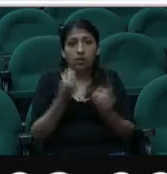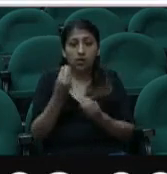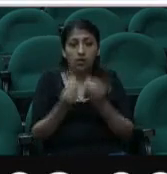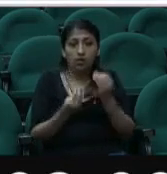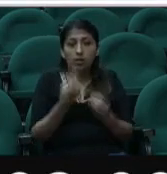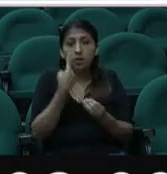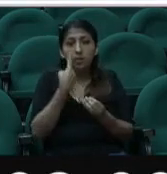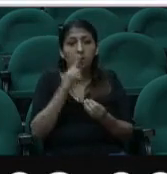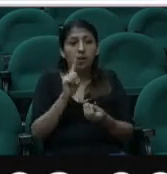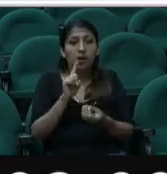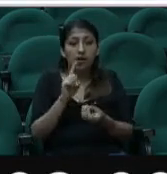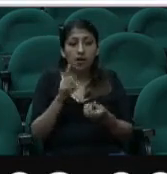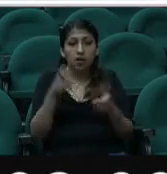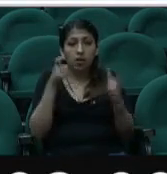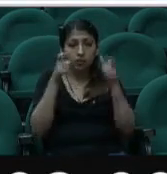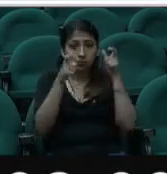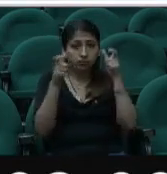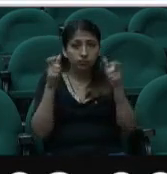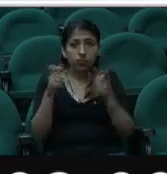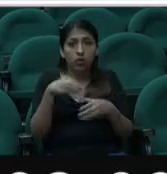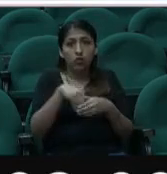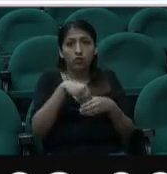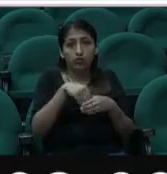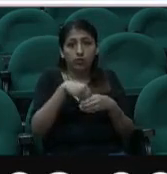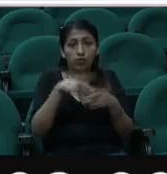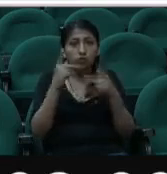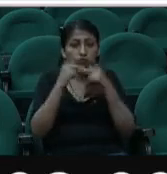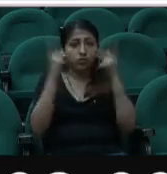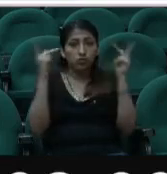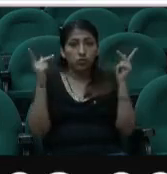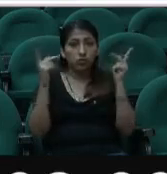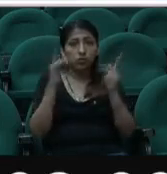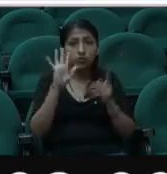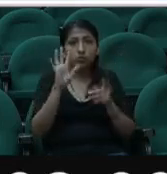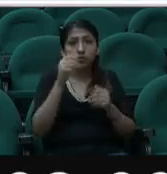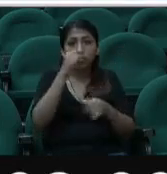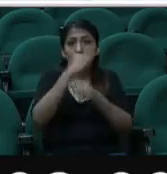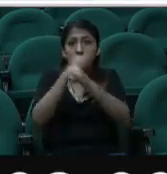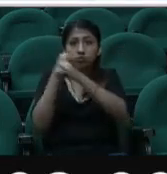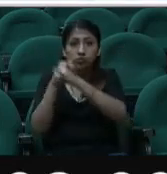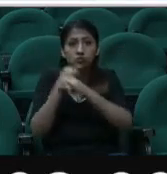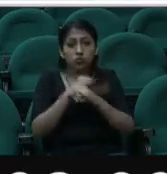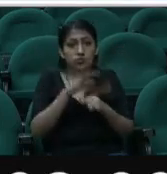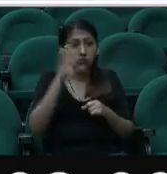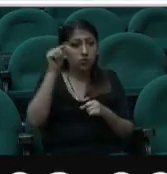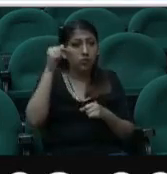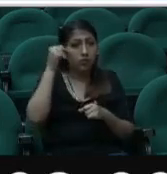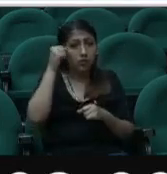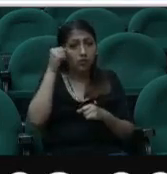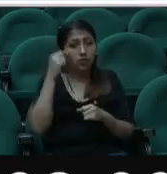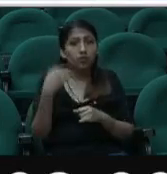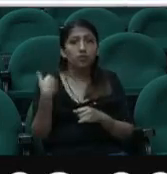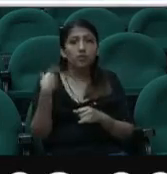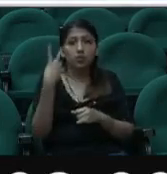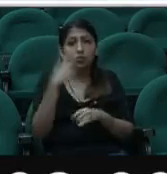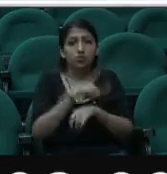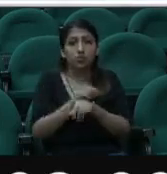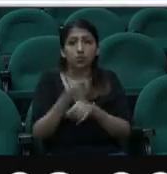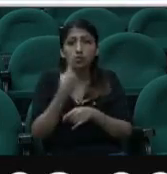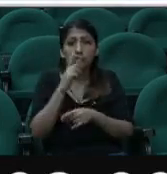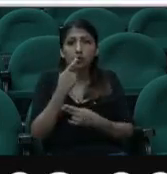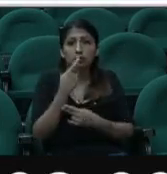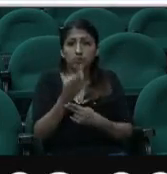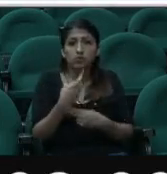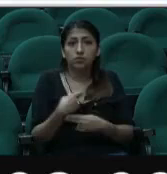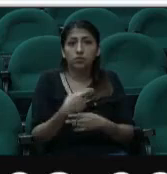realizaría para precautelar el uso de los fondos públicos de las entidades del estado tiene dos minutos para